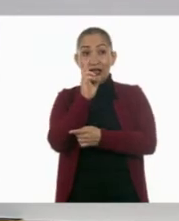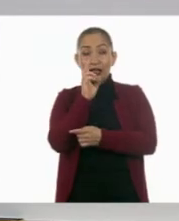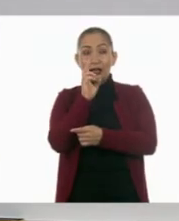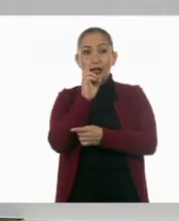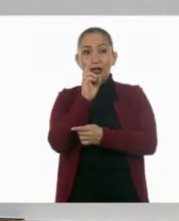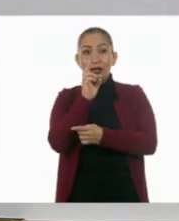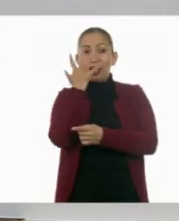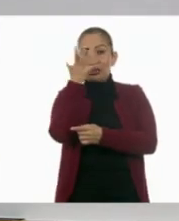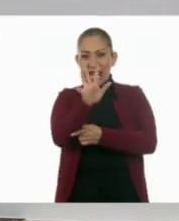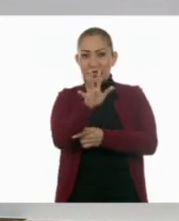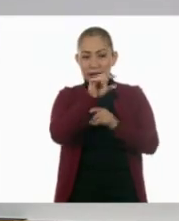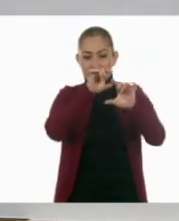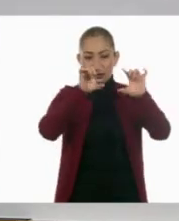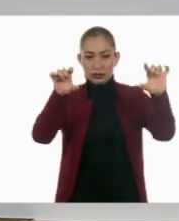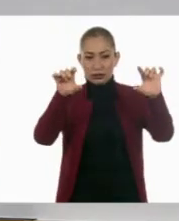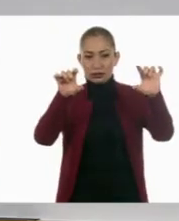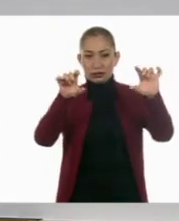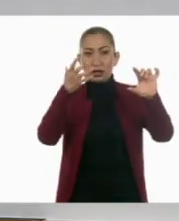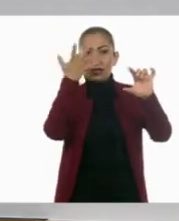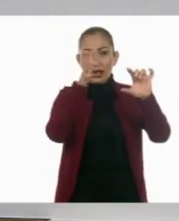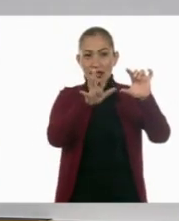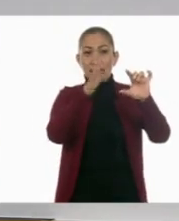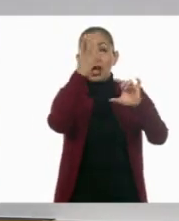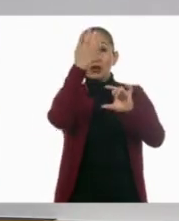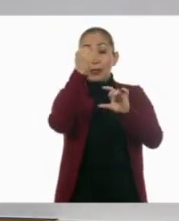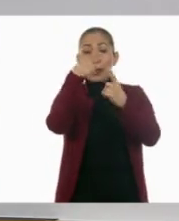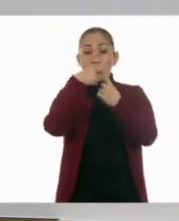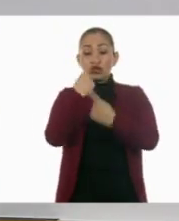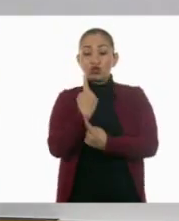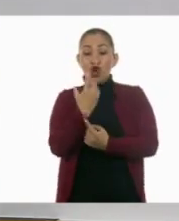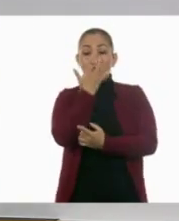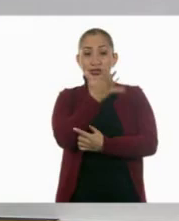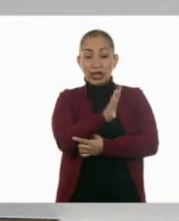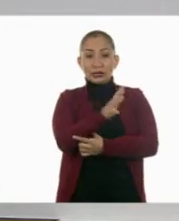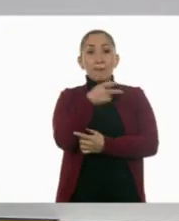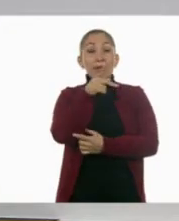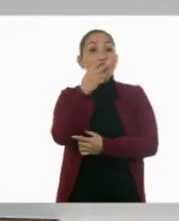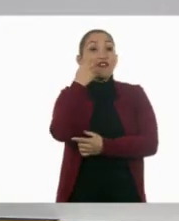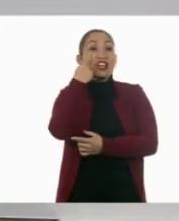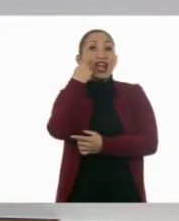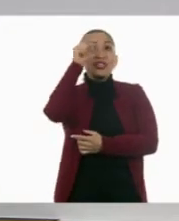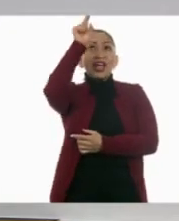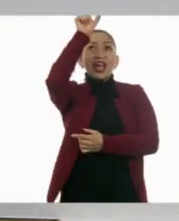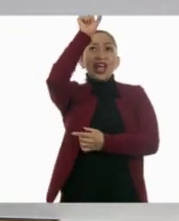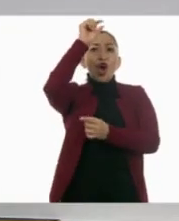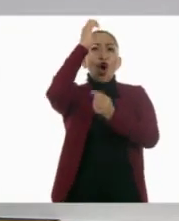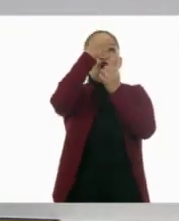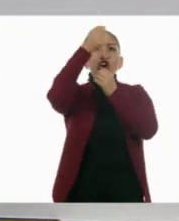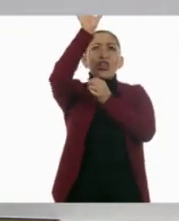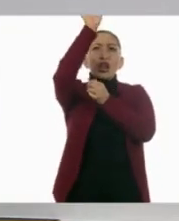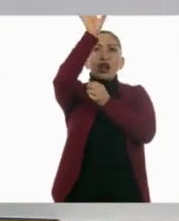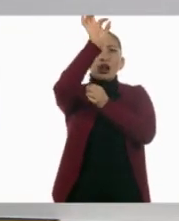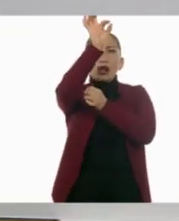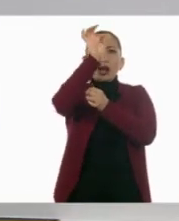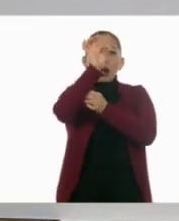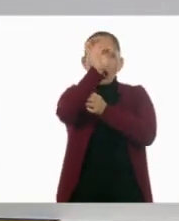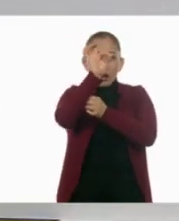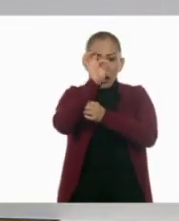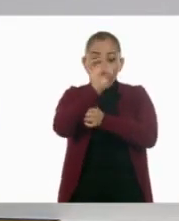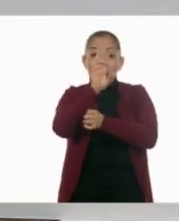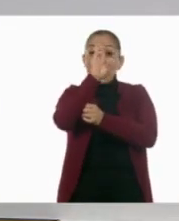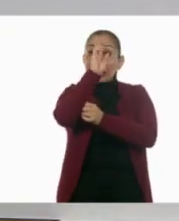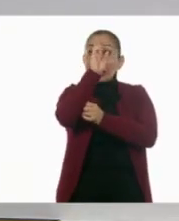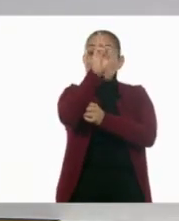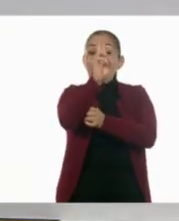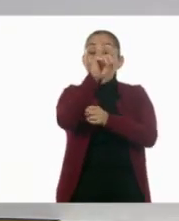ver, ahorita 9 más 1 nos da 10. Sí. Sin embargo, tenemos un punto decimal. Sí. Hay que